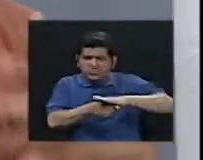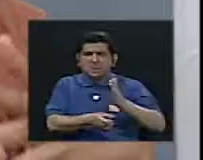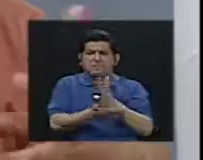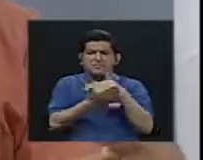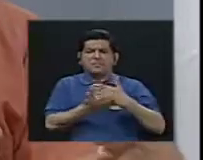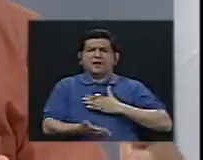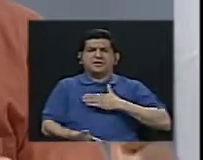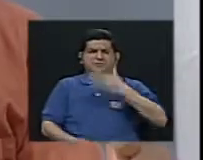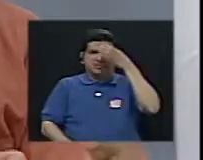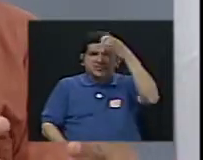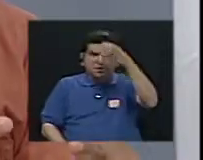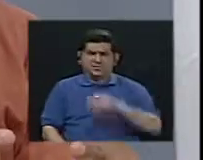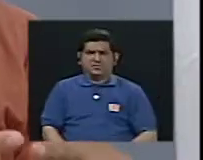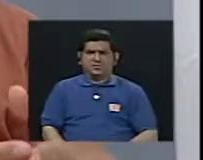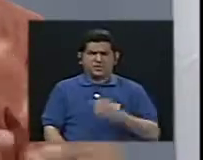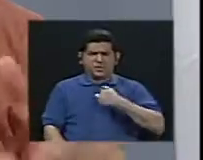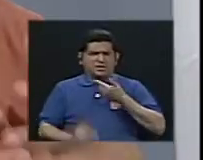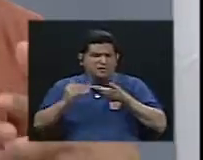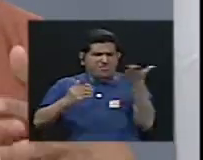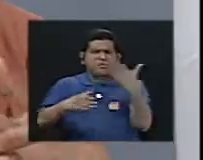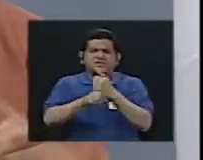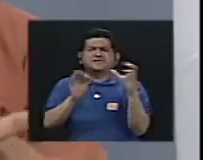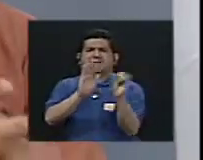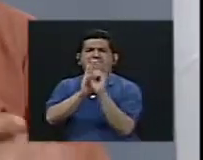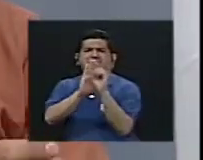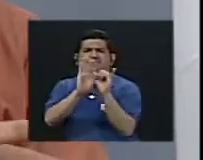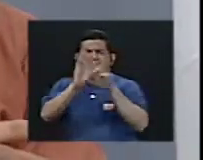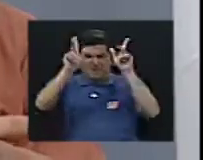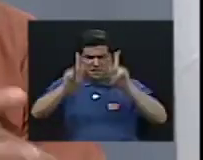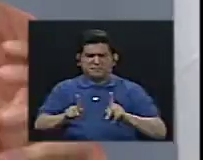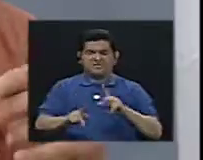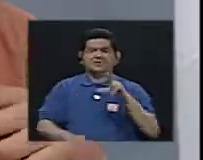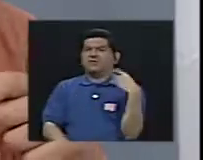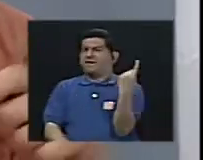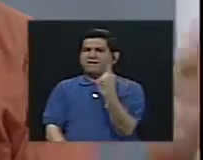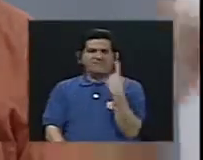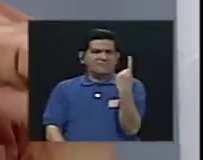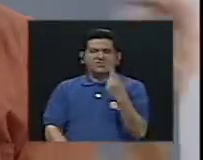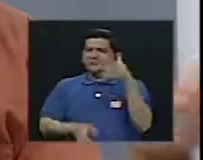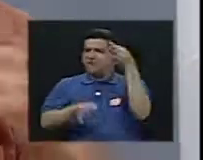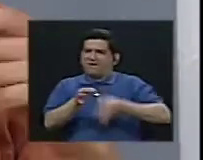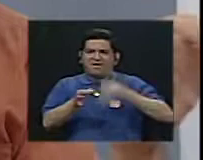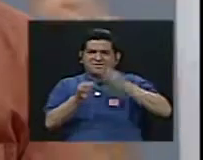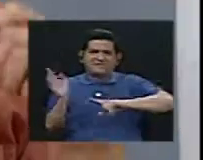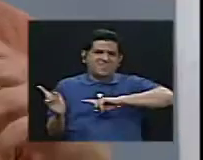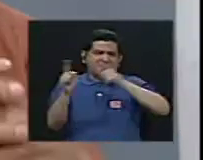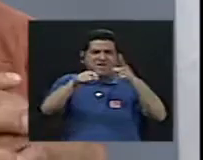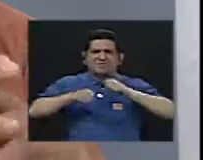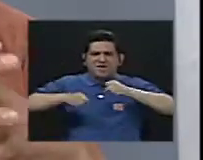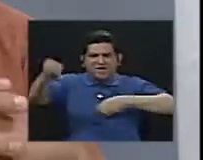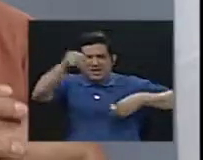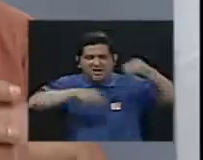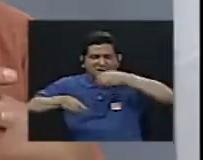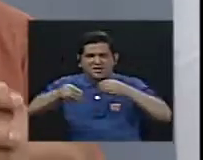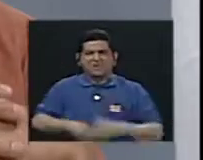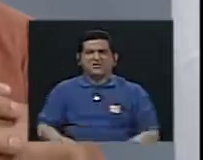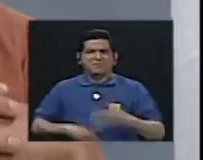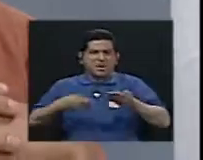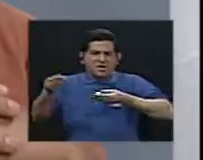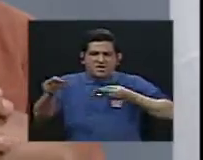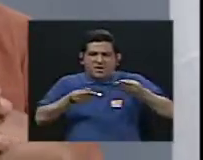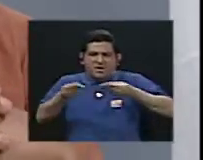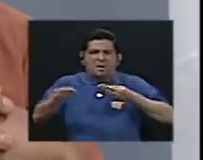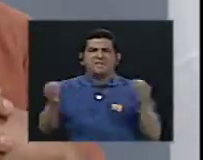cultura, hago elementos que me identifican como persona, más allá de simplemente ir a un supermercado y hacer un intercambio más